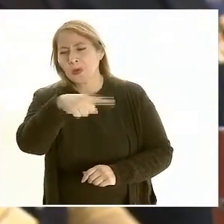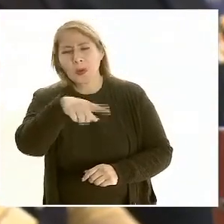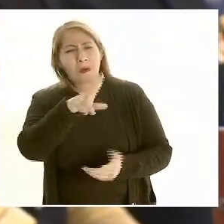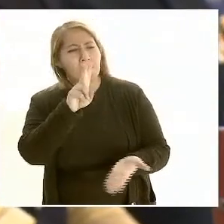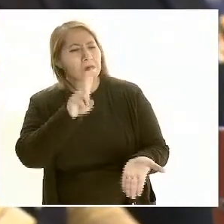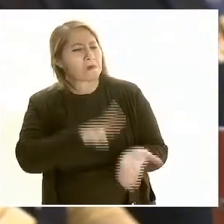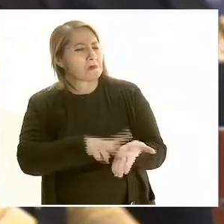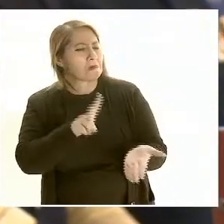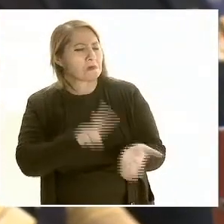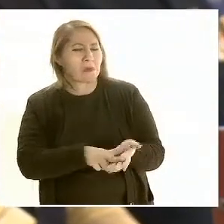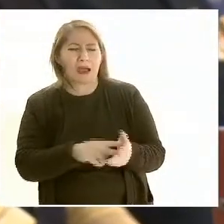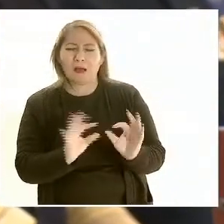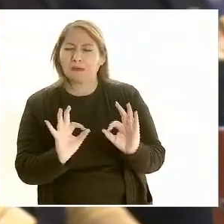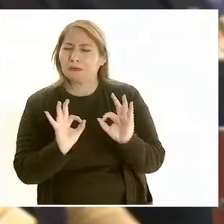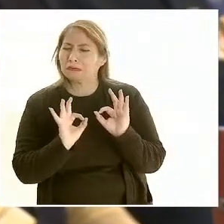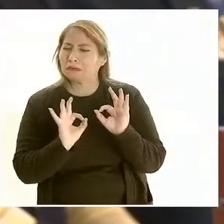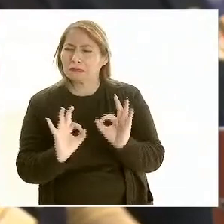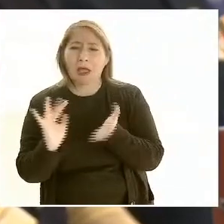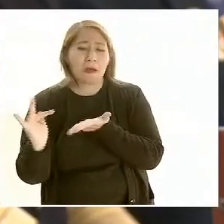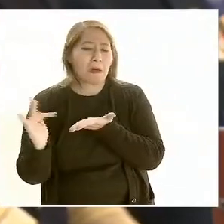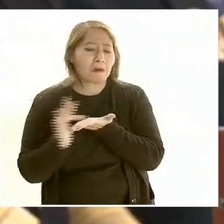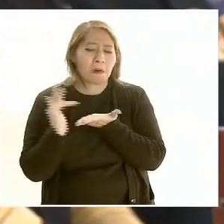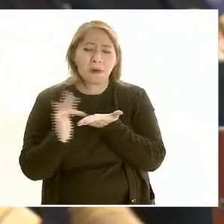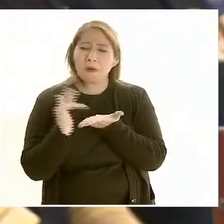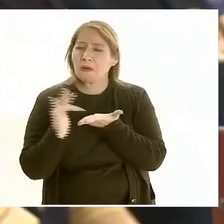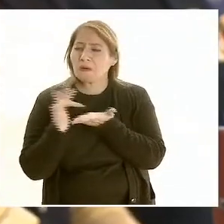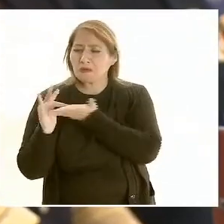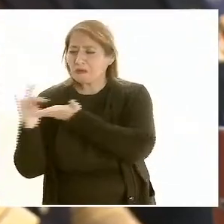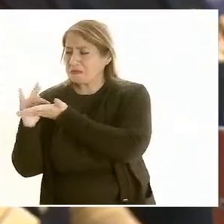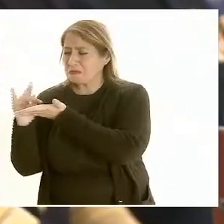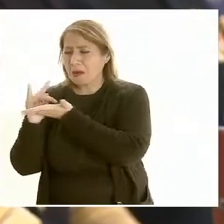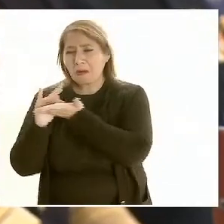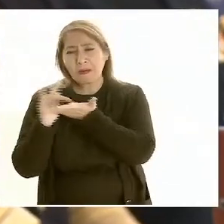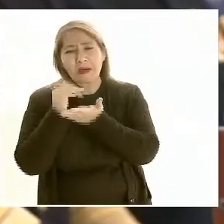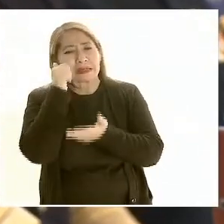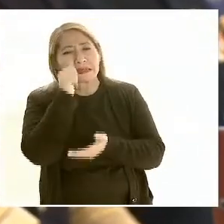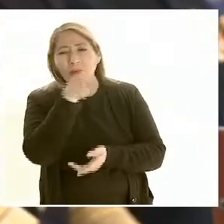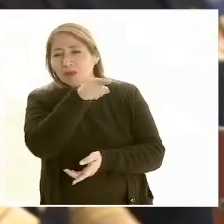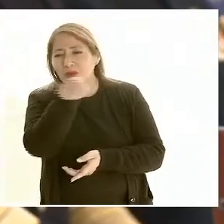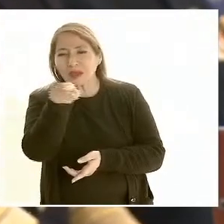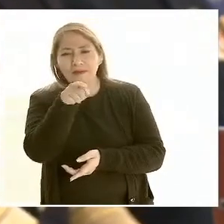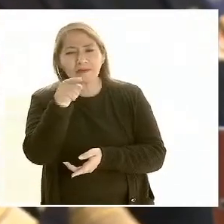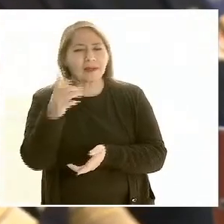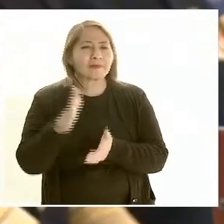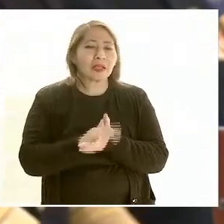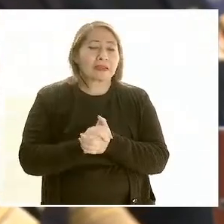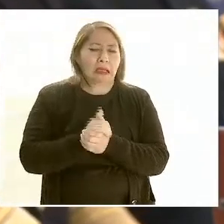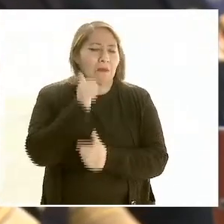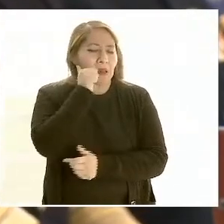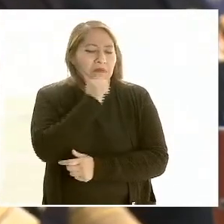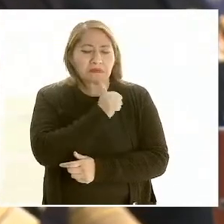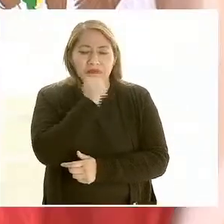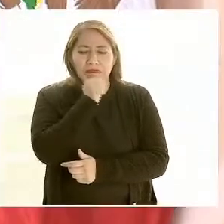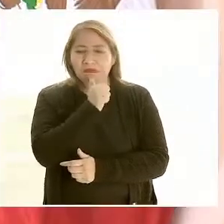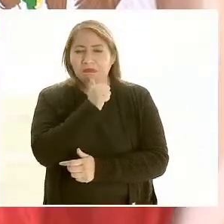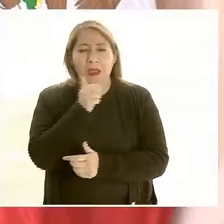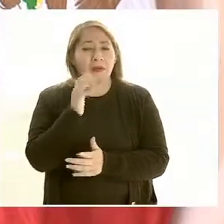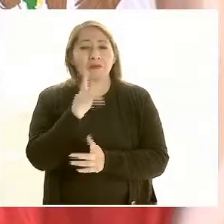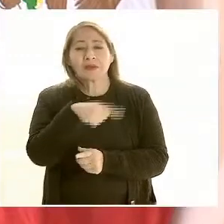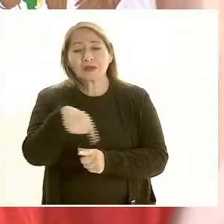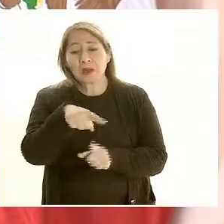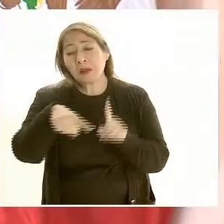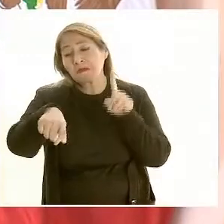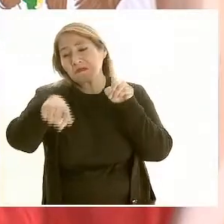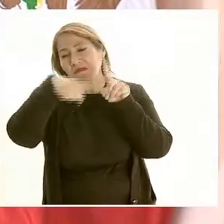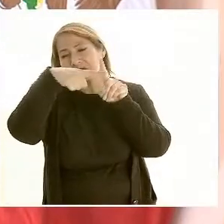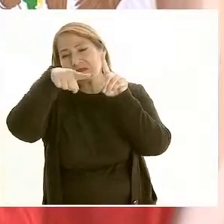apoyo para seguir haciendo historia, siempre a